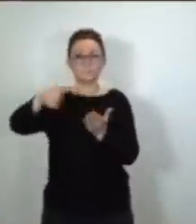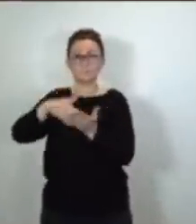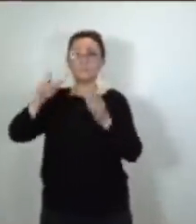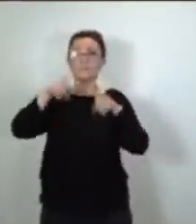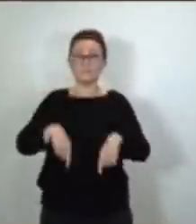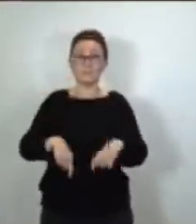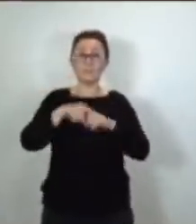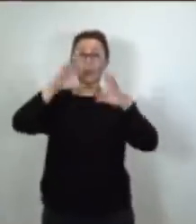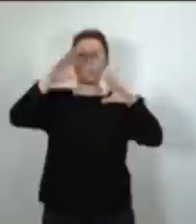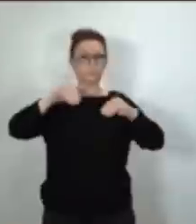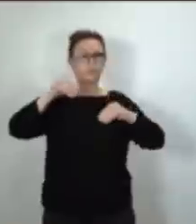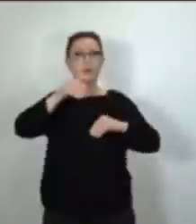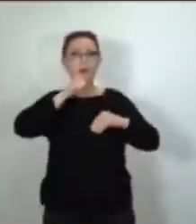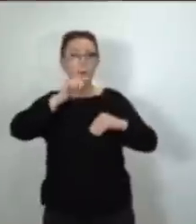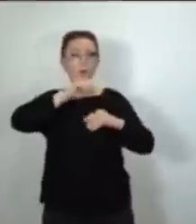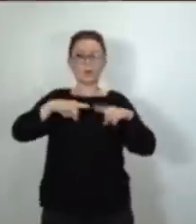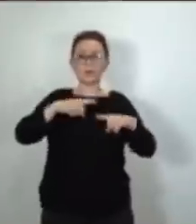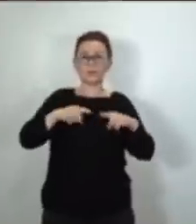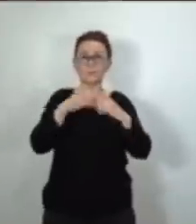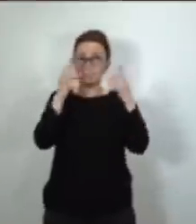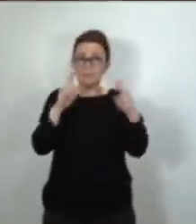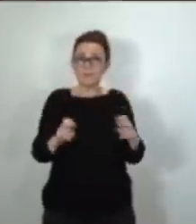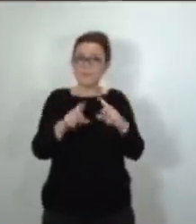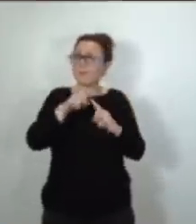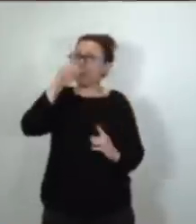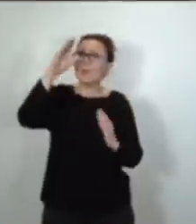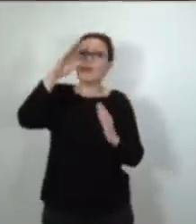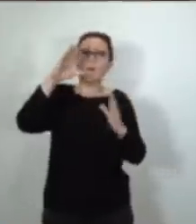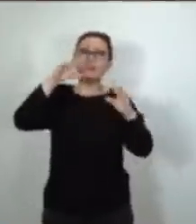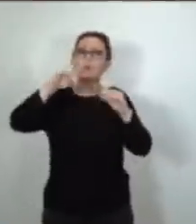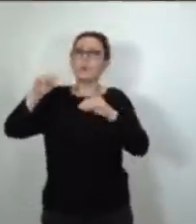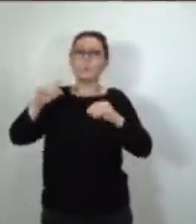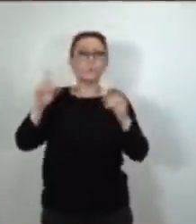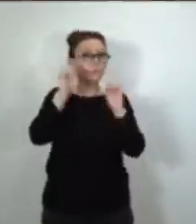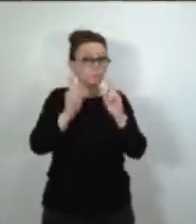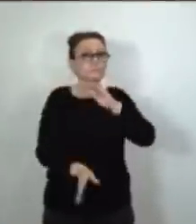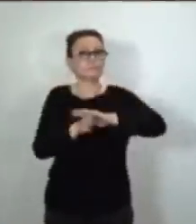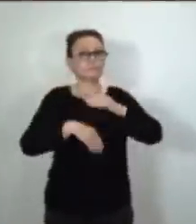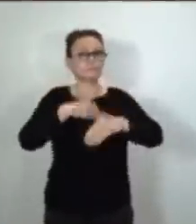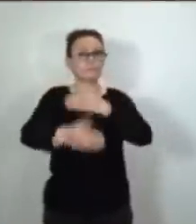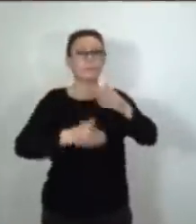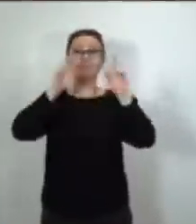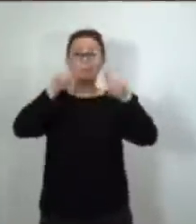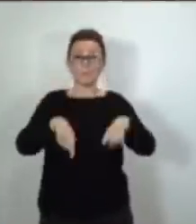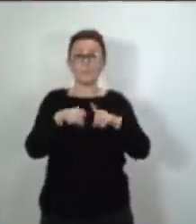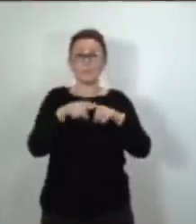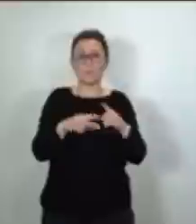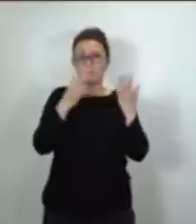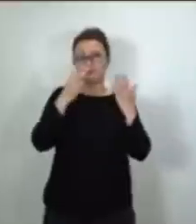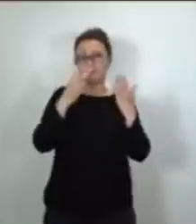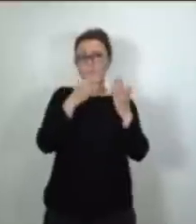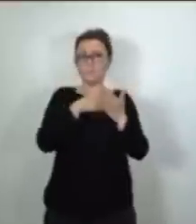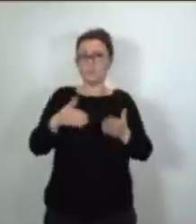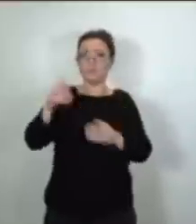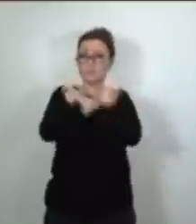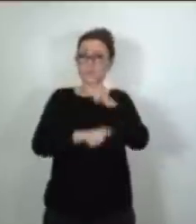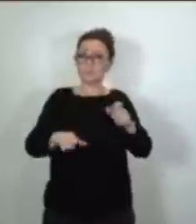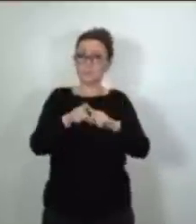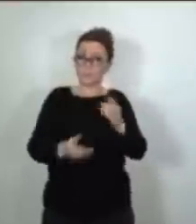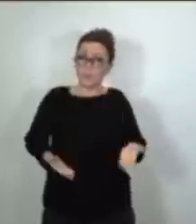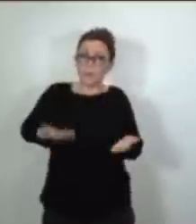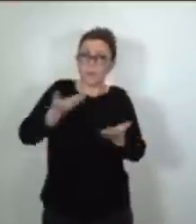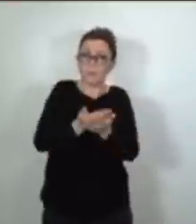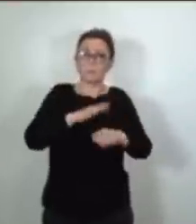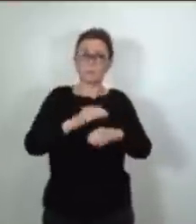peor de la pandemia y, más recientemente, 7.000 millones de ayudas directas al tejido productivo de nuestro país. En este camino,